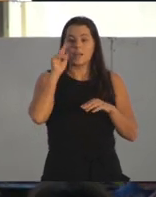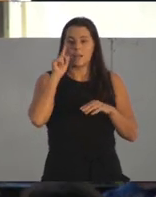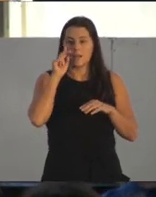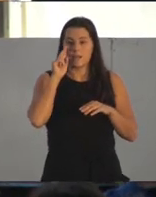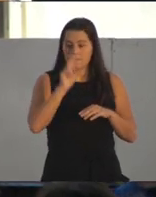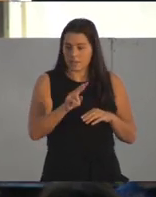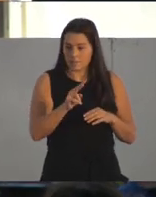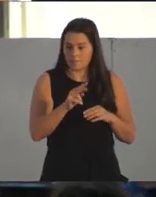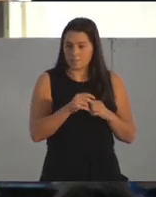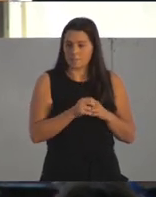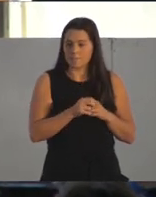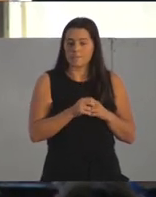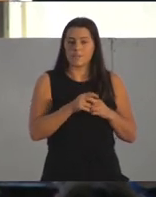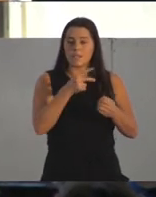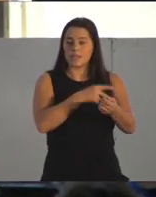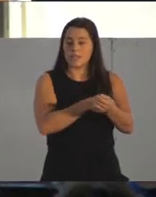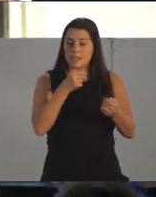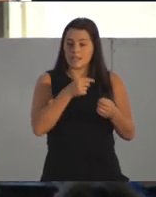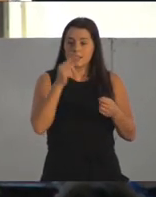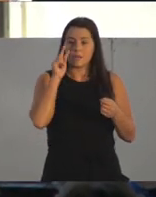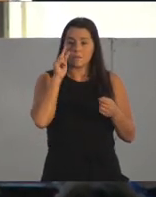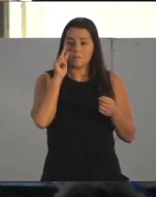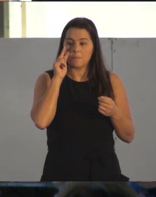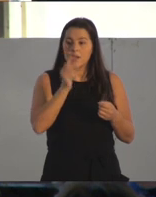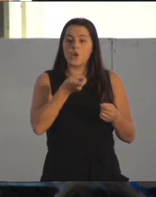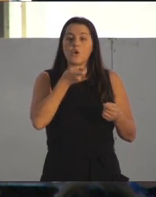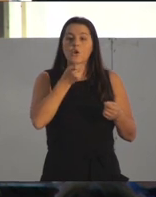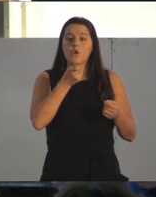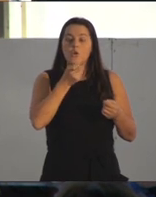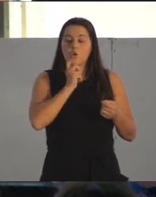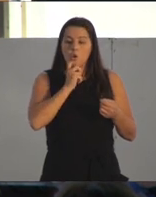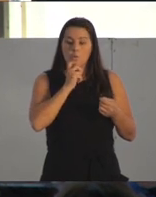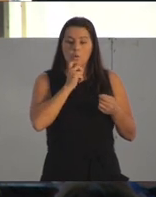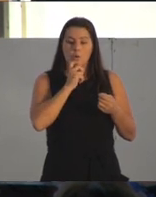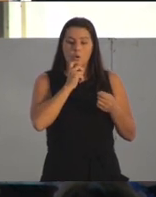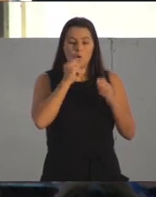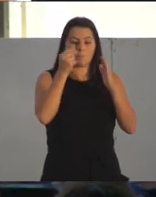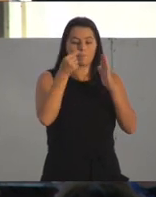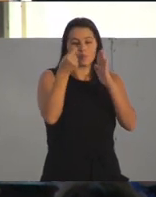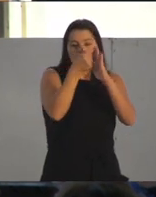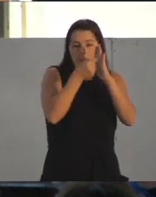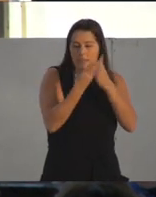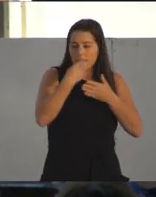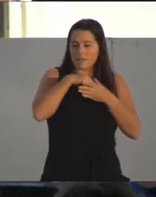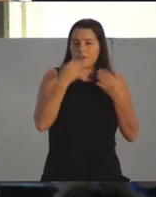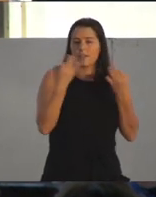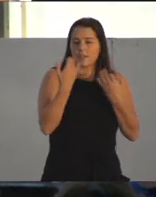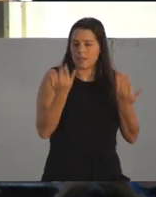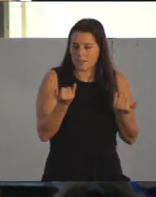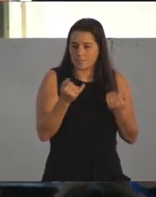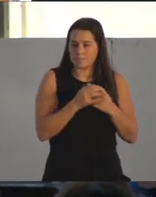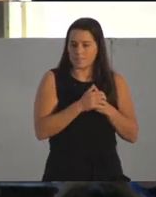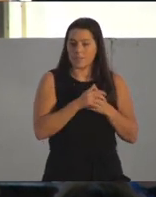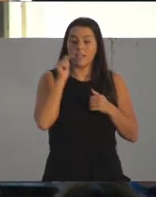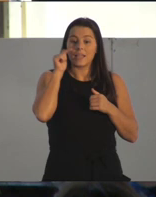analítica es el MEC, la prueba del volumen-viscosidad, que igual habéis oído en alguna ocasión. Esta prueba hace años nos la introdujo el